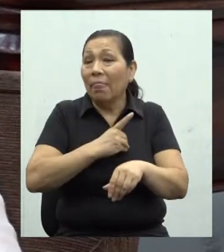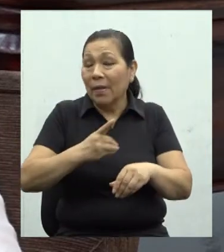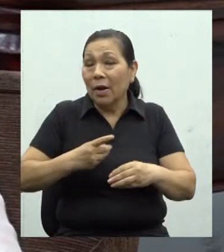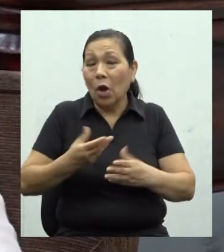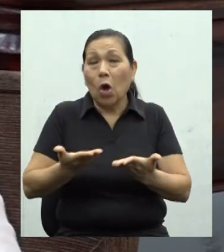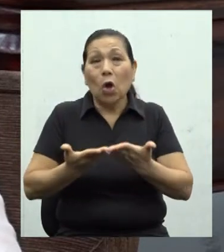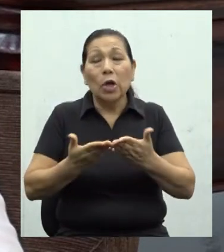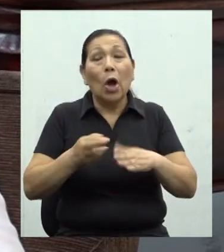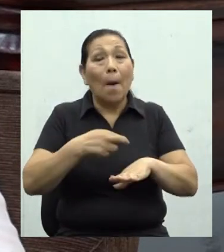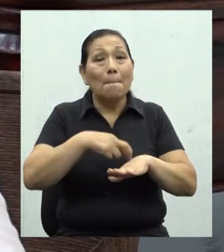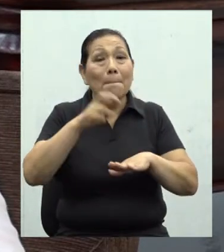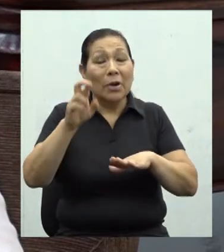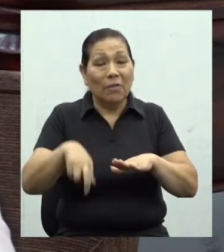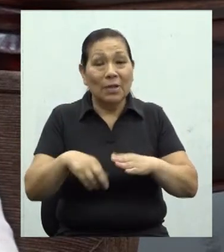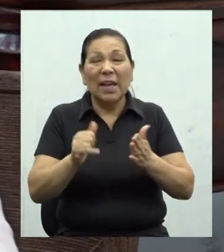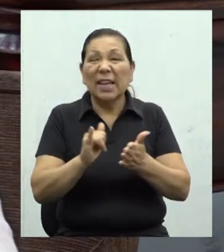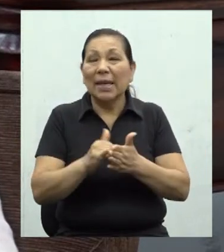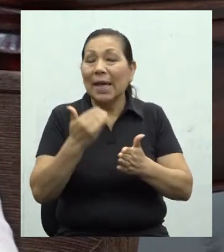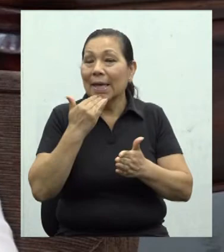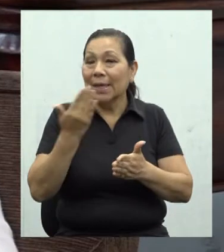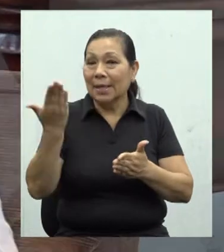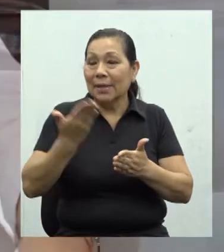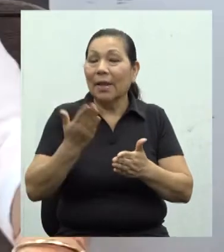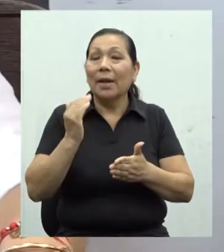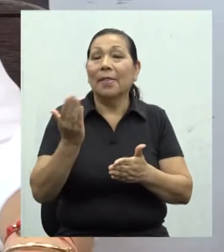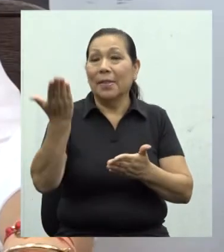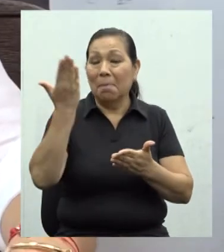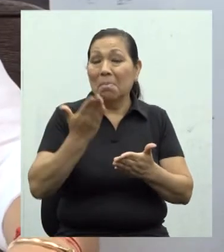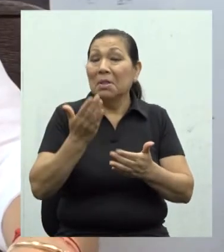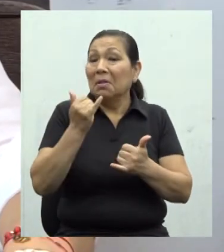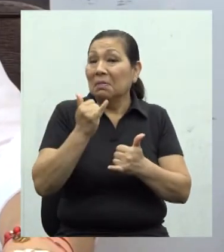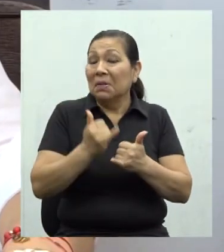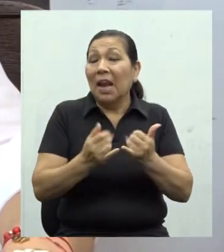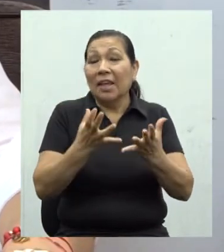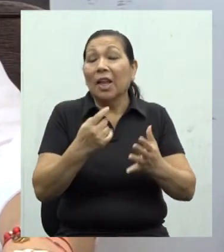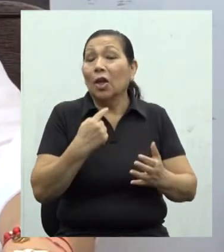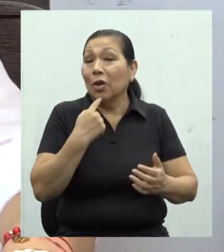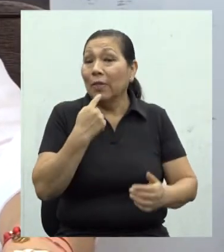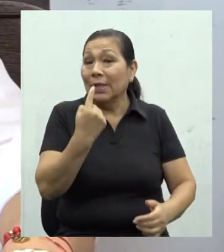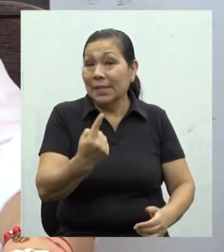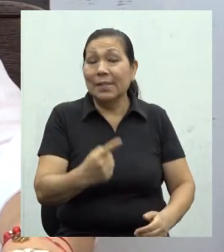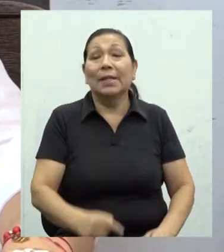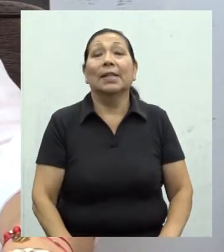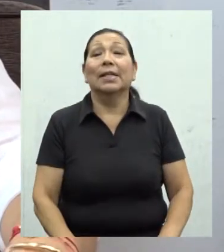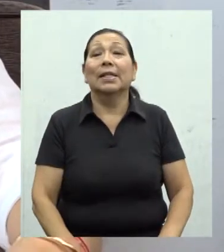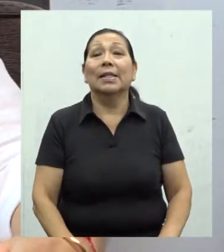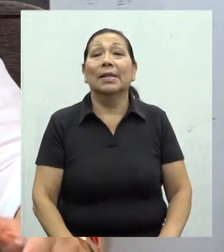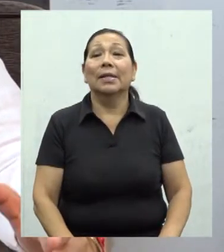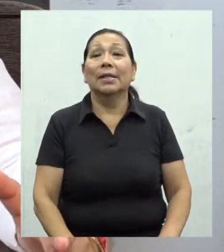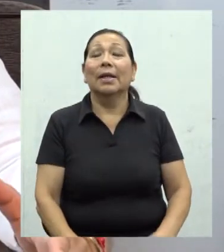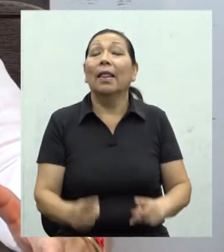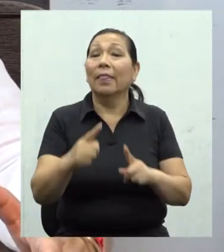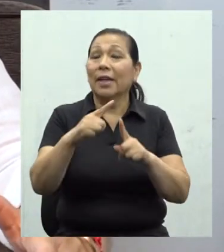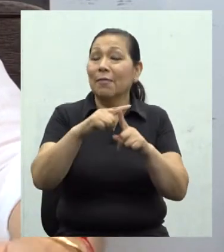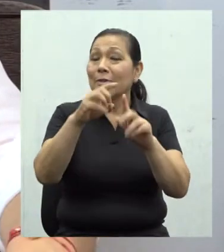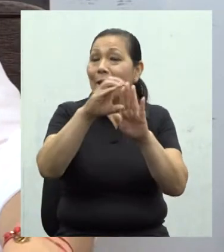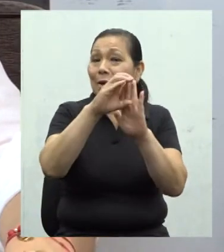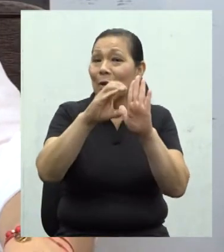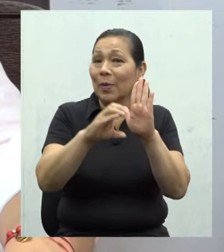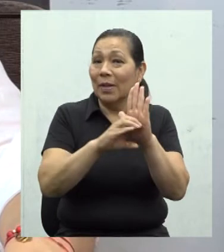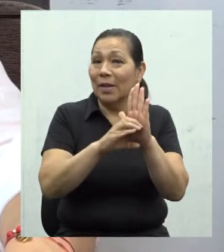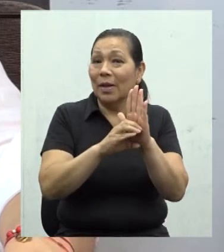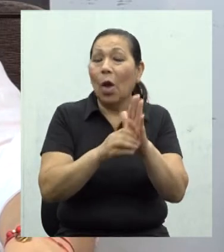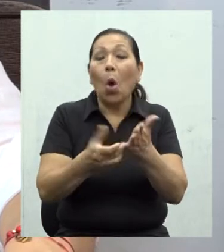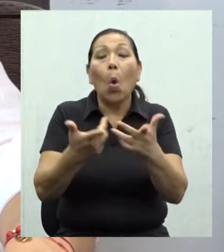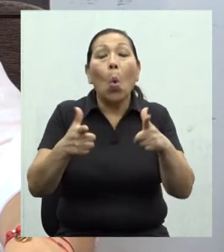colegios profesionales cuando sean estos quienes interponen la demanda. Finalmente, quisiera precisar que el Tribunal Constitucional es